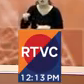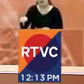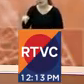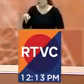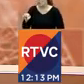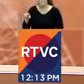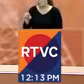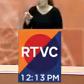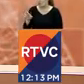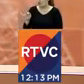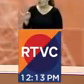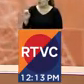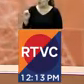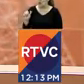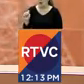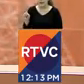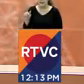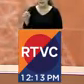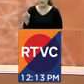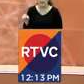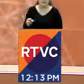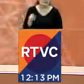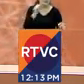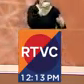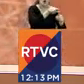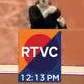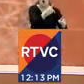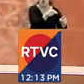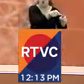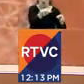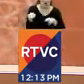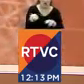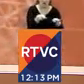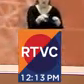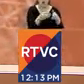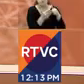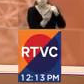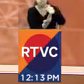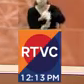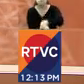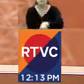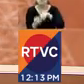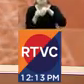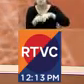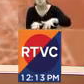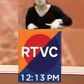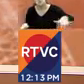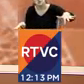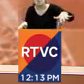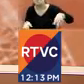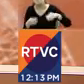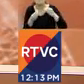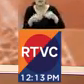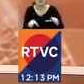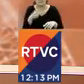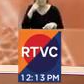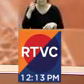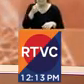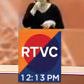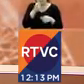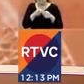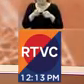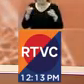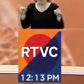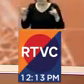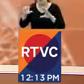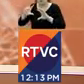los 20.000 galones de combustible que el barco transportaba cayó al río. Juan Miguel Narváez, periodista de la Radio Nacional de Colombia, tiene más